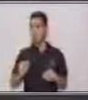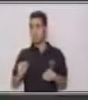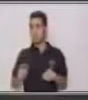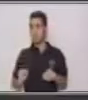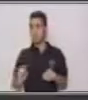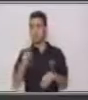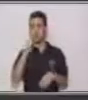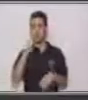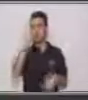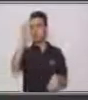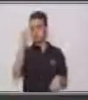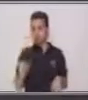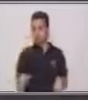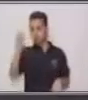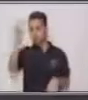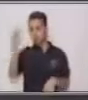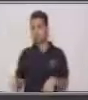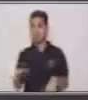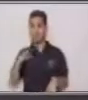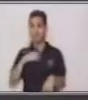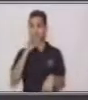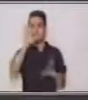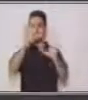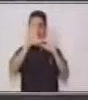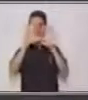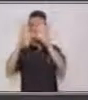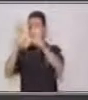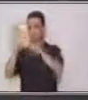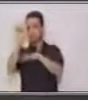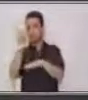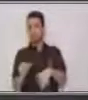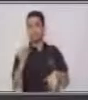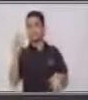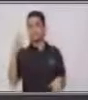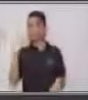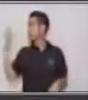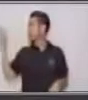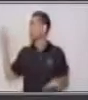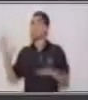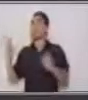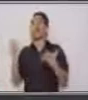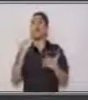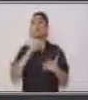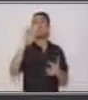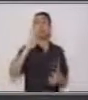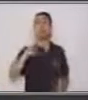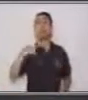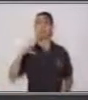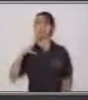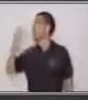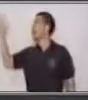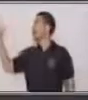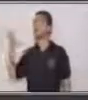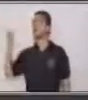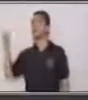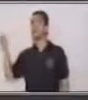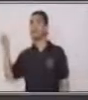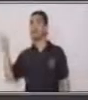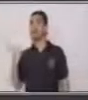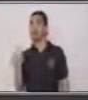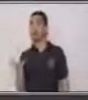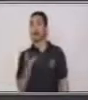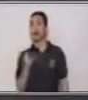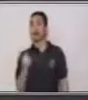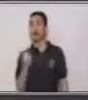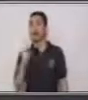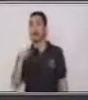dos partes de 10 y yo te pregunto qué porcentaje está representado en este entero Entonces